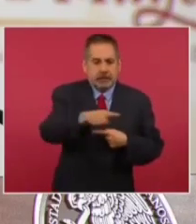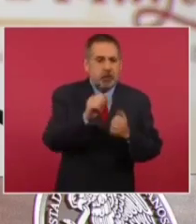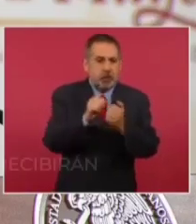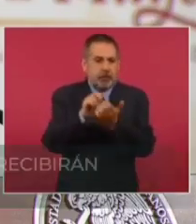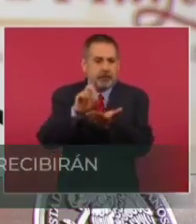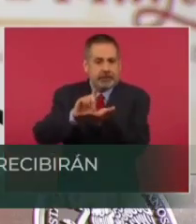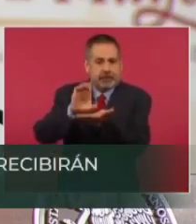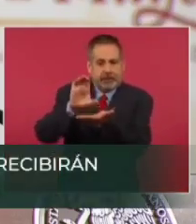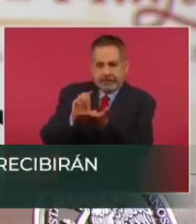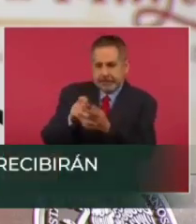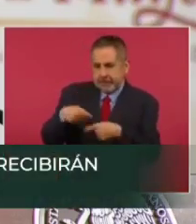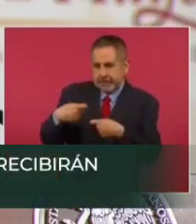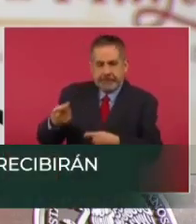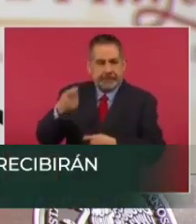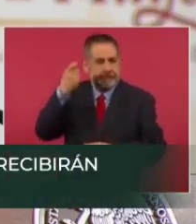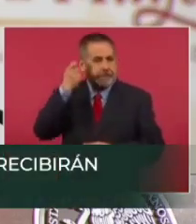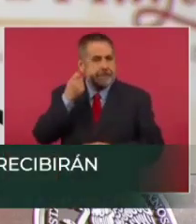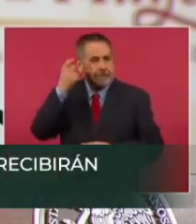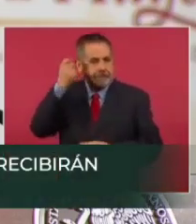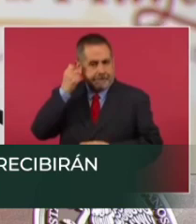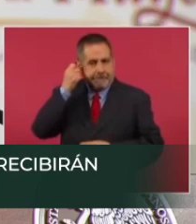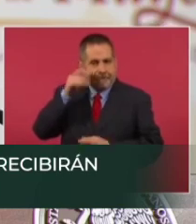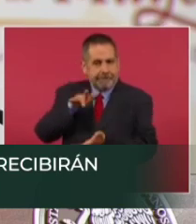Para el arranque del 2023,